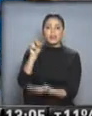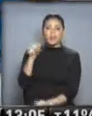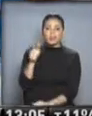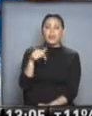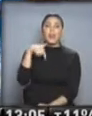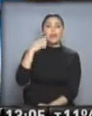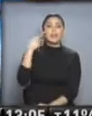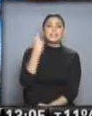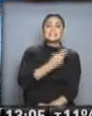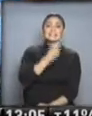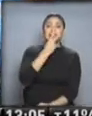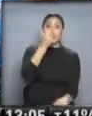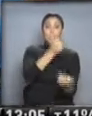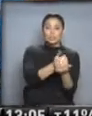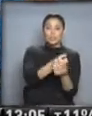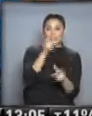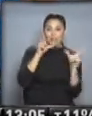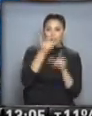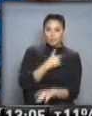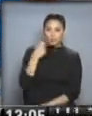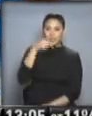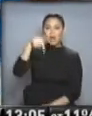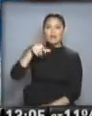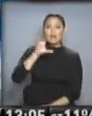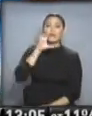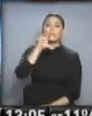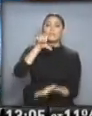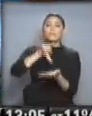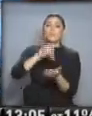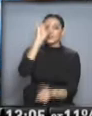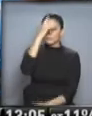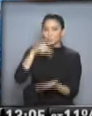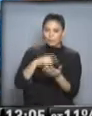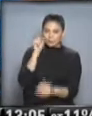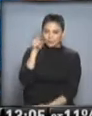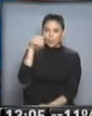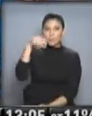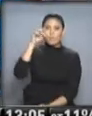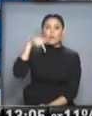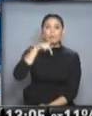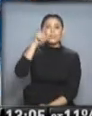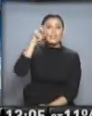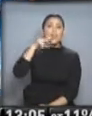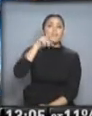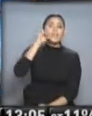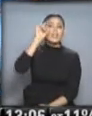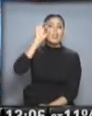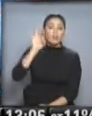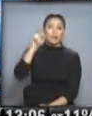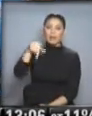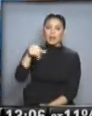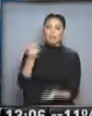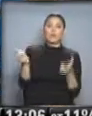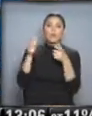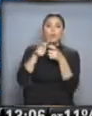nos vamos ahora con el segundo móvil de la televisión pública en vivo en este caso desde montevideo porque como ustedes saben se desarrolla allí la cumbre de presidentes